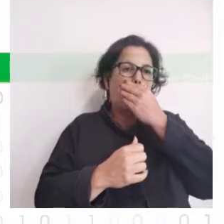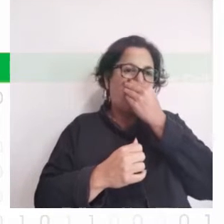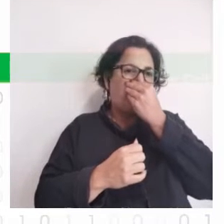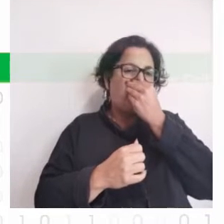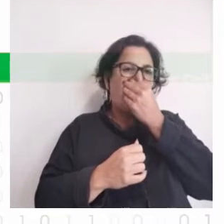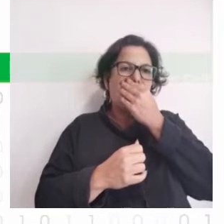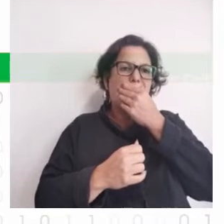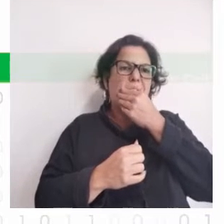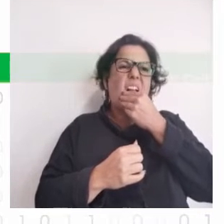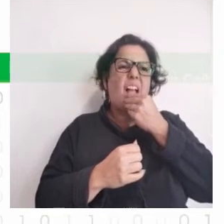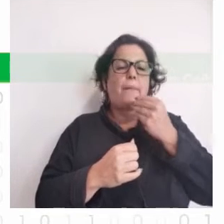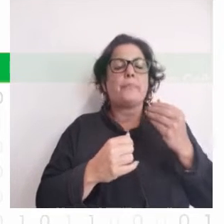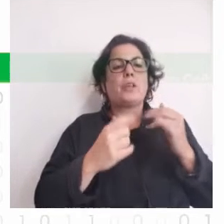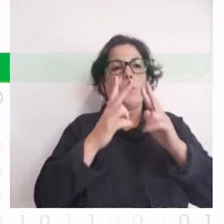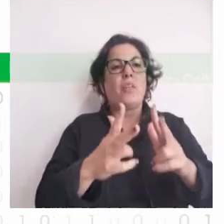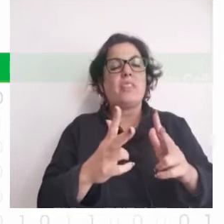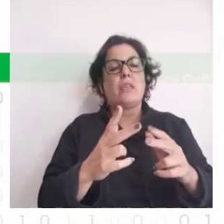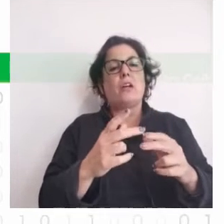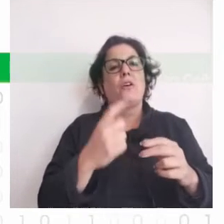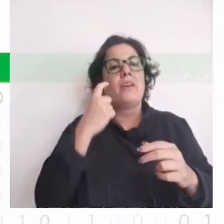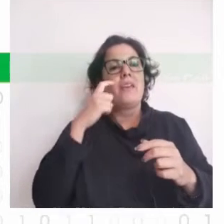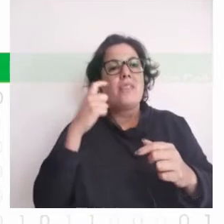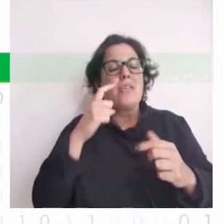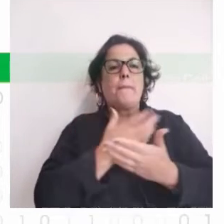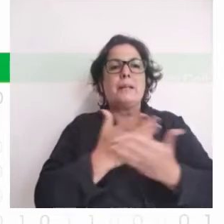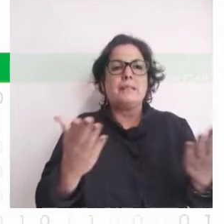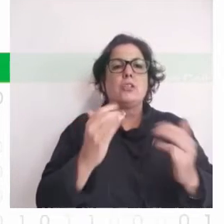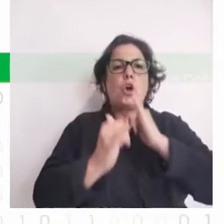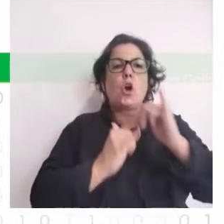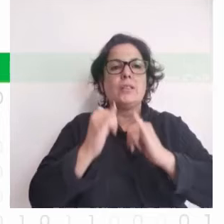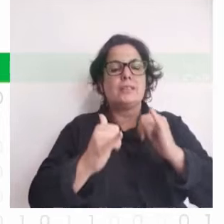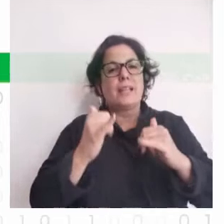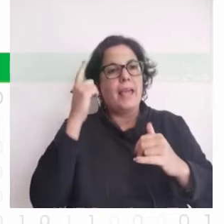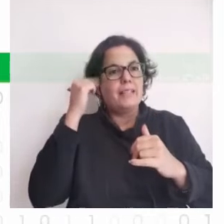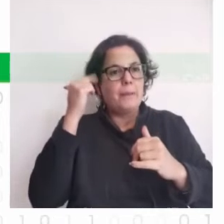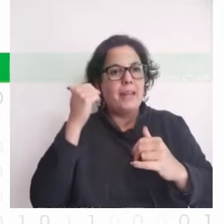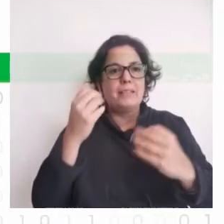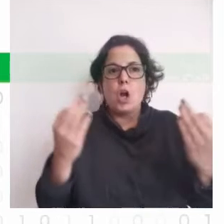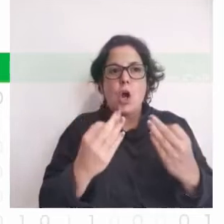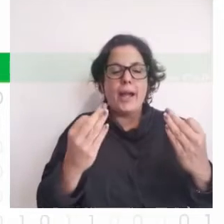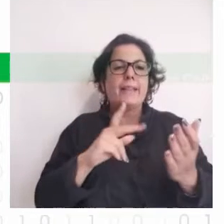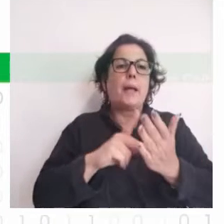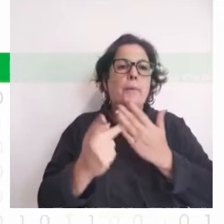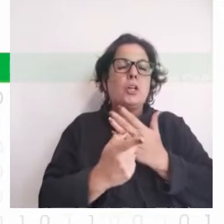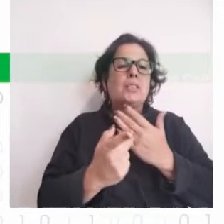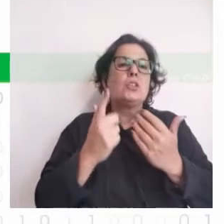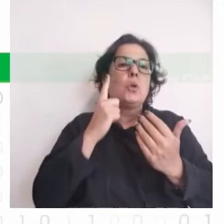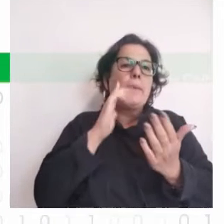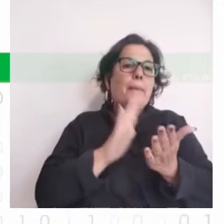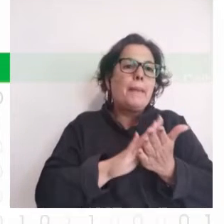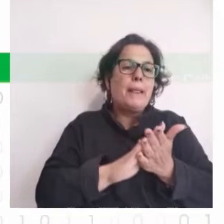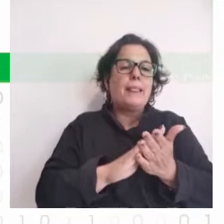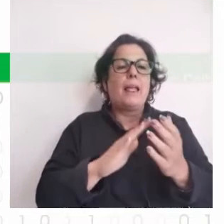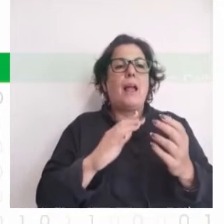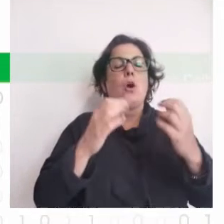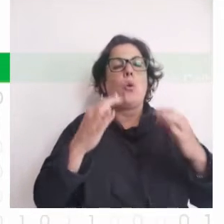Bien, como mencionaba Catalina, la idea de esta presentación es contarles una experiencia concreta, un proyecto experimental que montamos en el marco de la